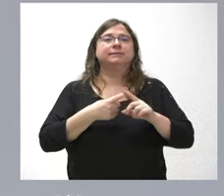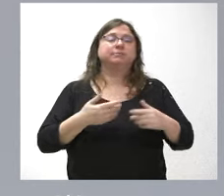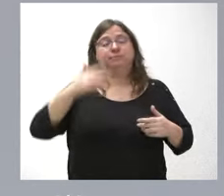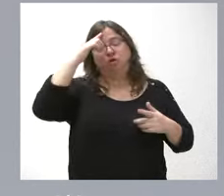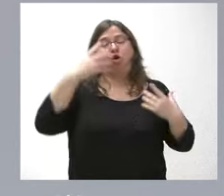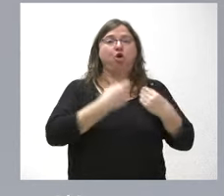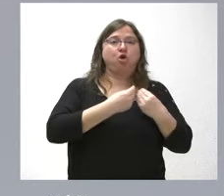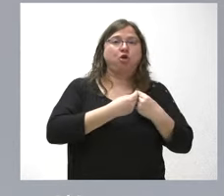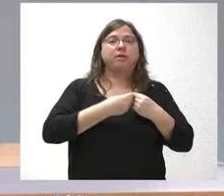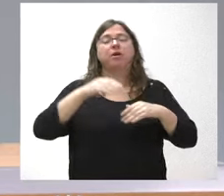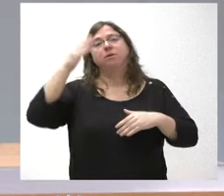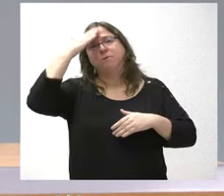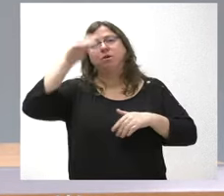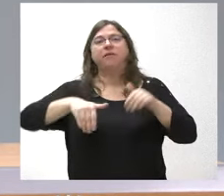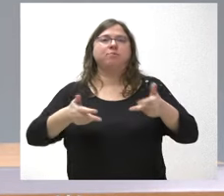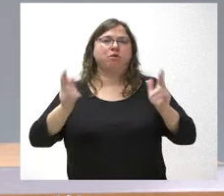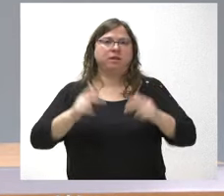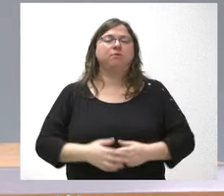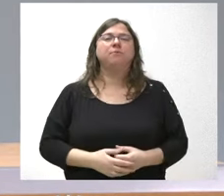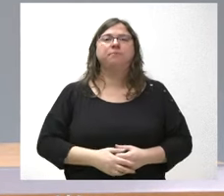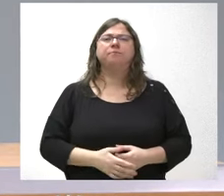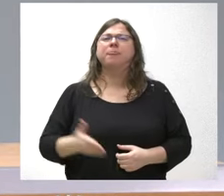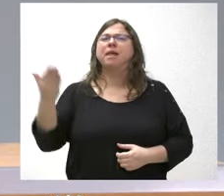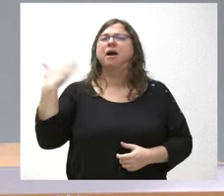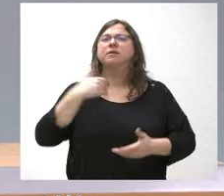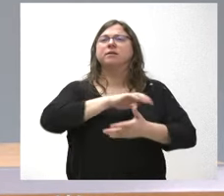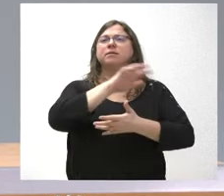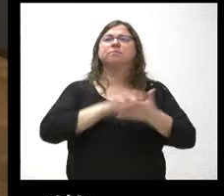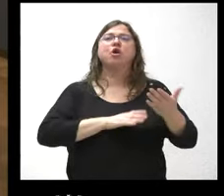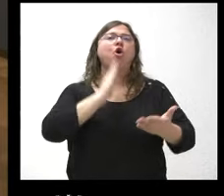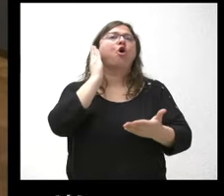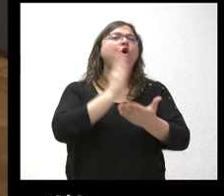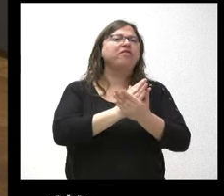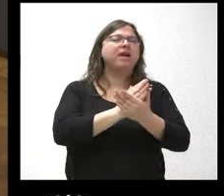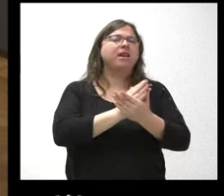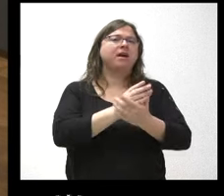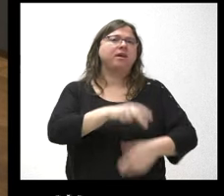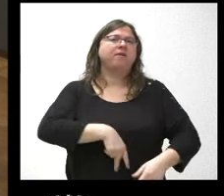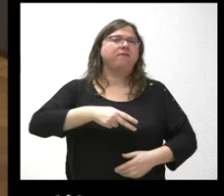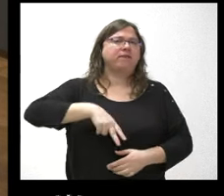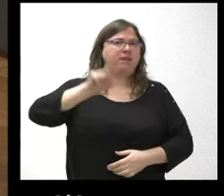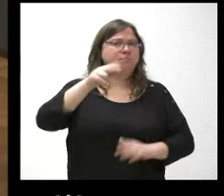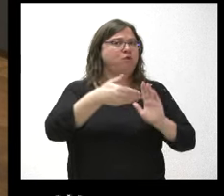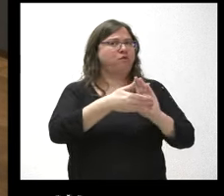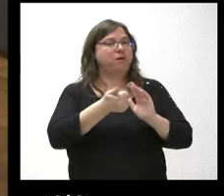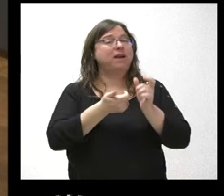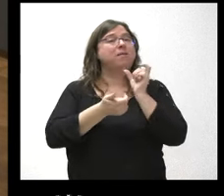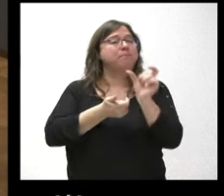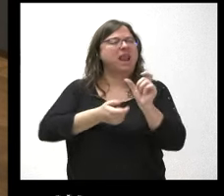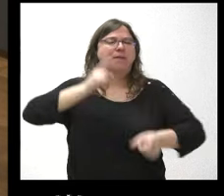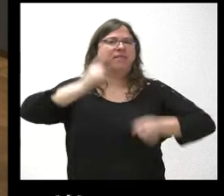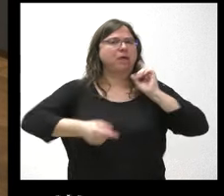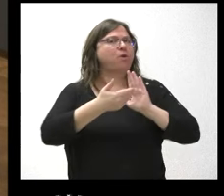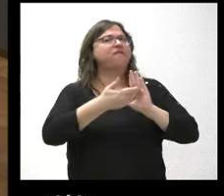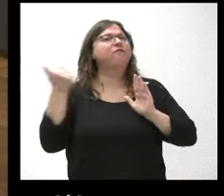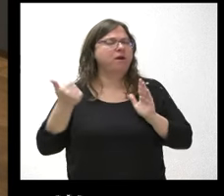autónoma. Sí, en el texto presentado ayer se eliminan las condenas expresas al franquismo y la palabra dictadura, como se recogía en el anterior decreto. Me